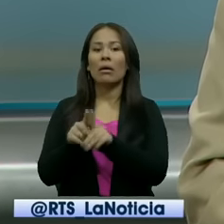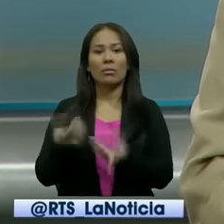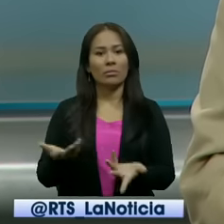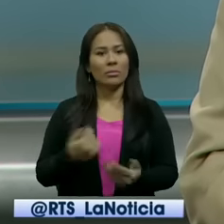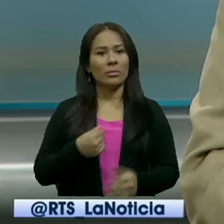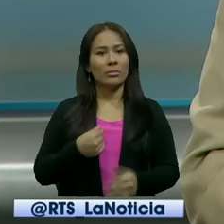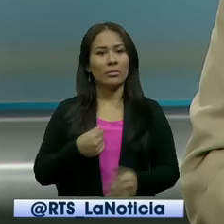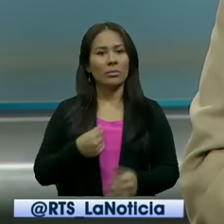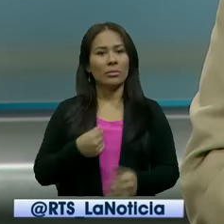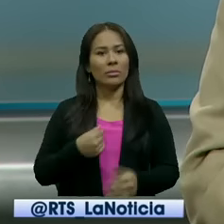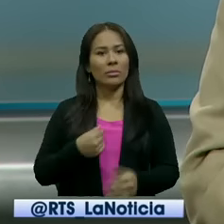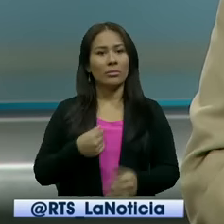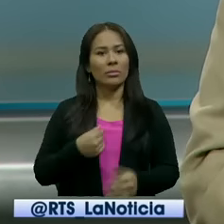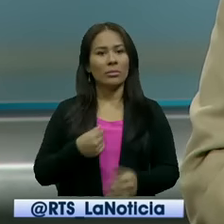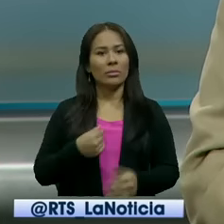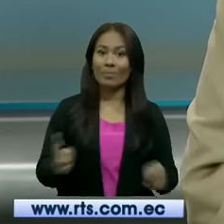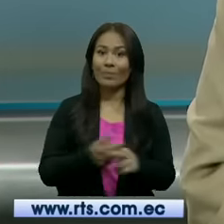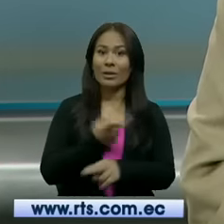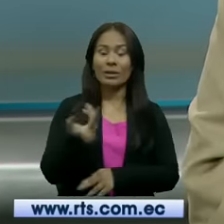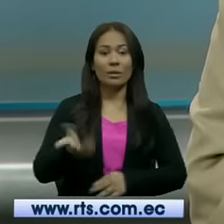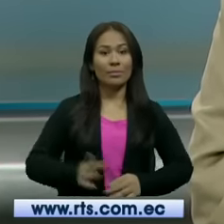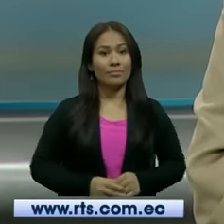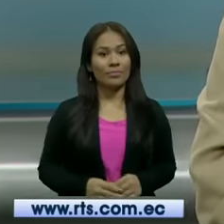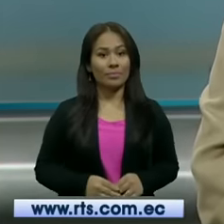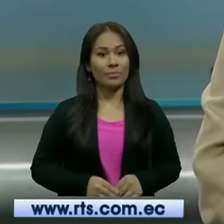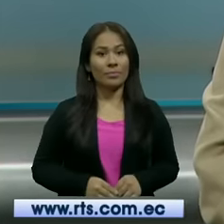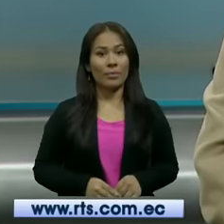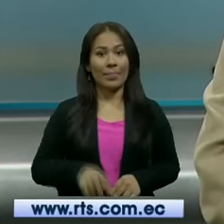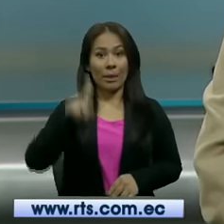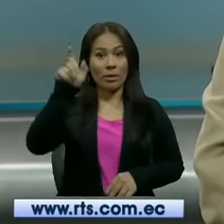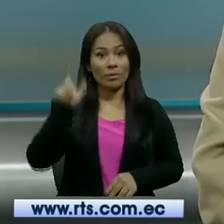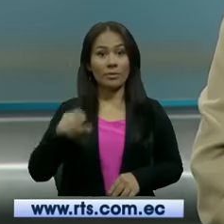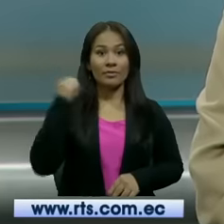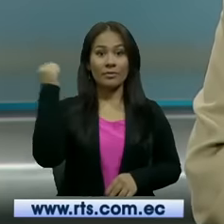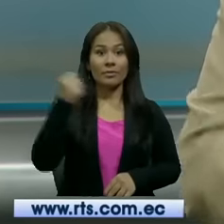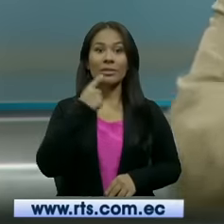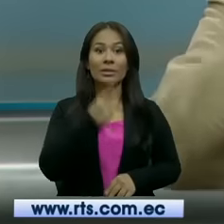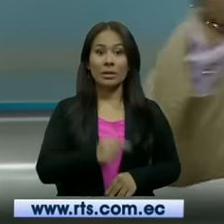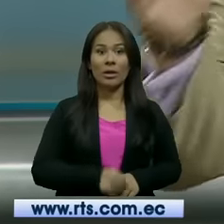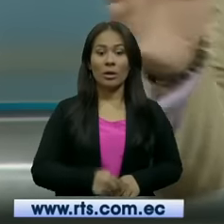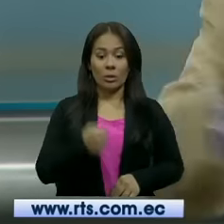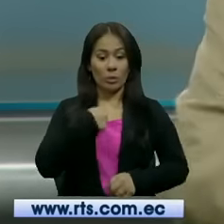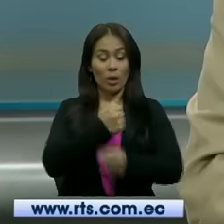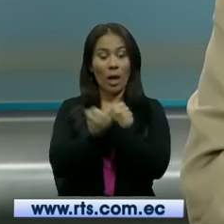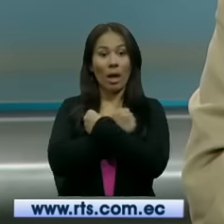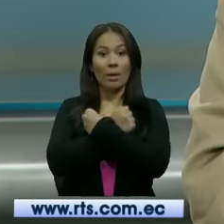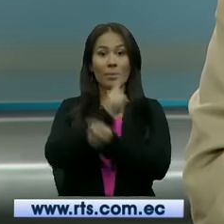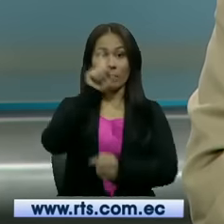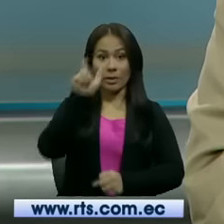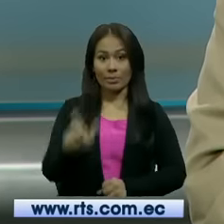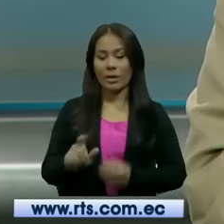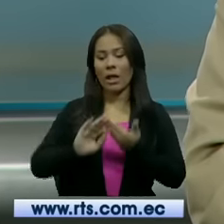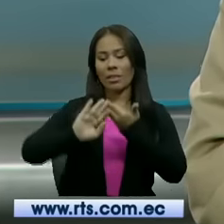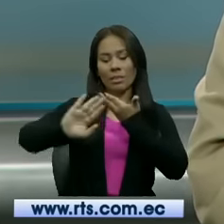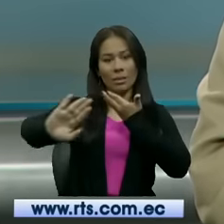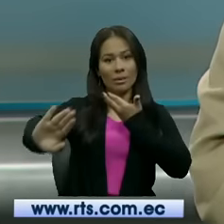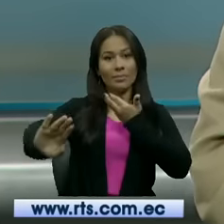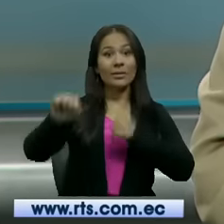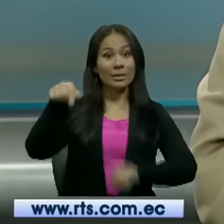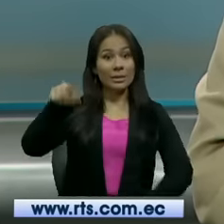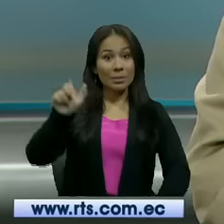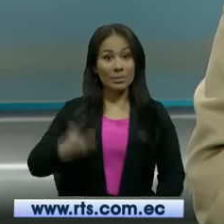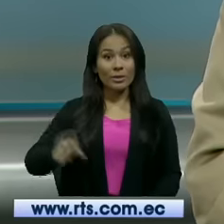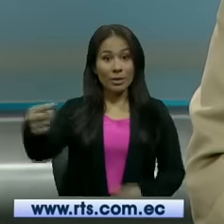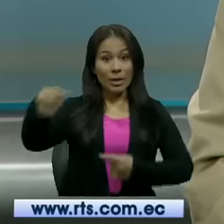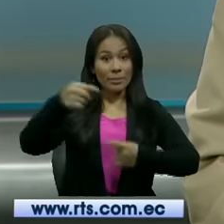Gibran Khalil, Khalil Gibran, decía, si amas a una persona, déjala ir. Si regresa,